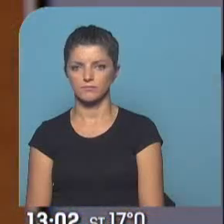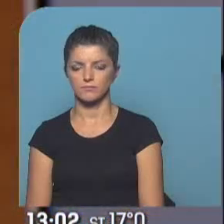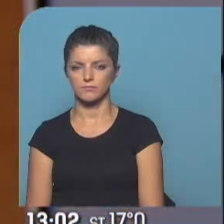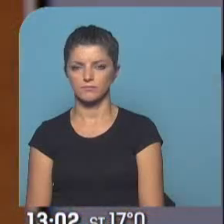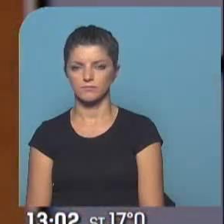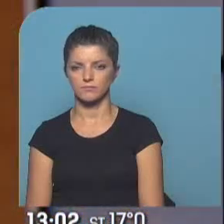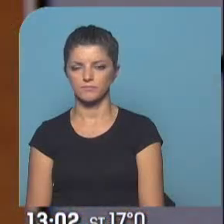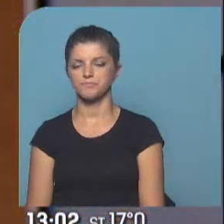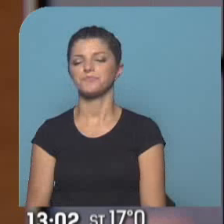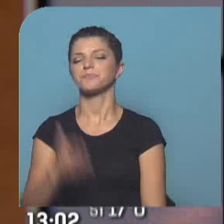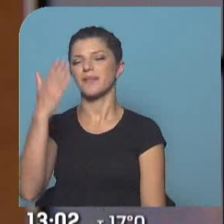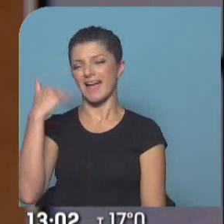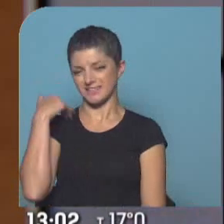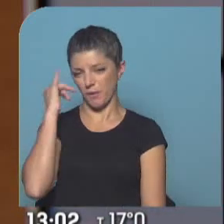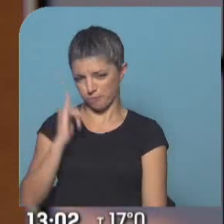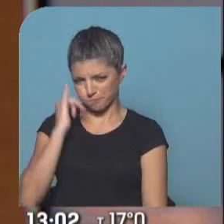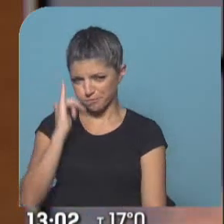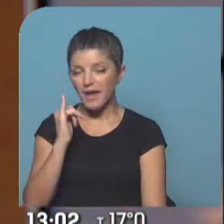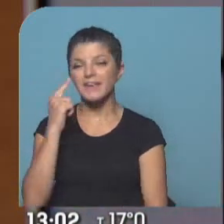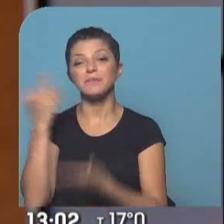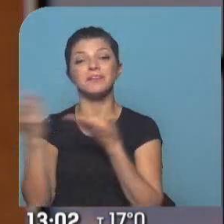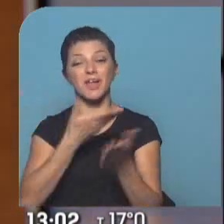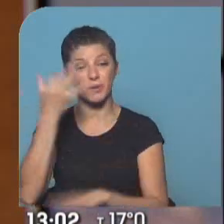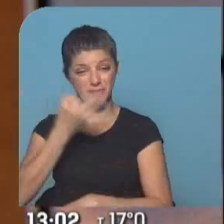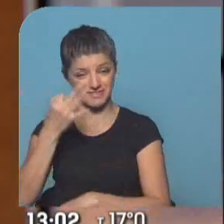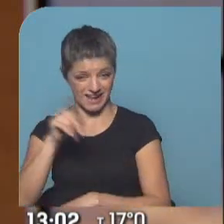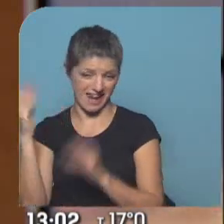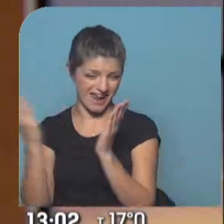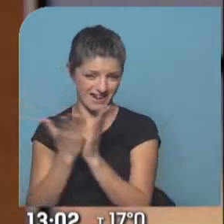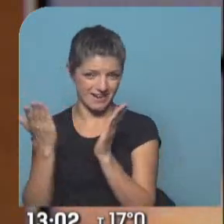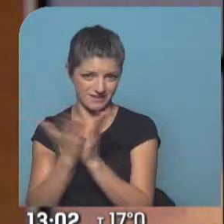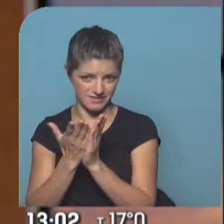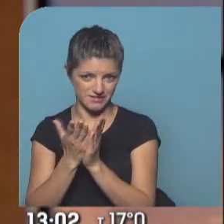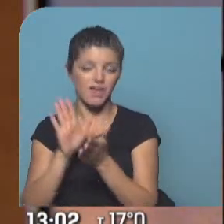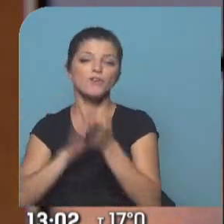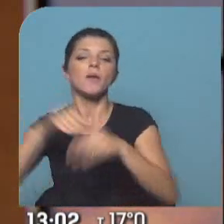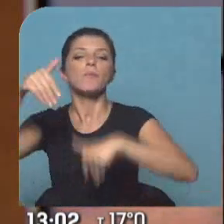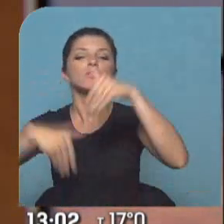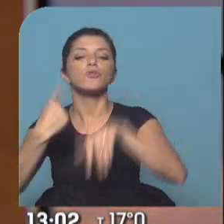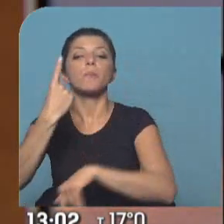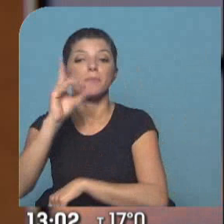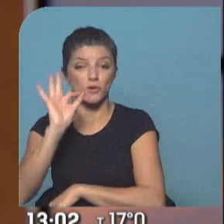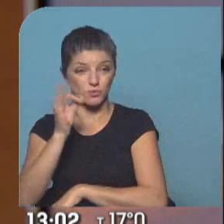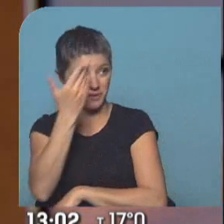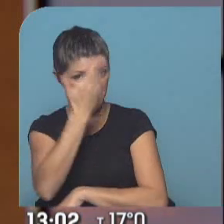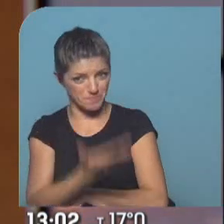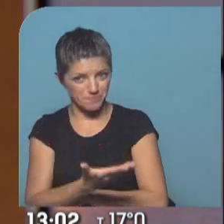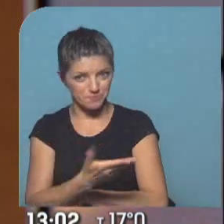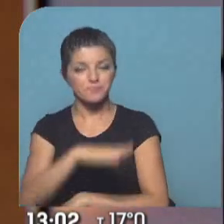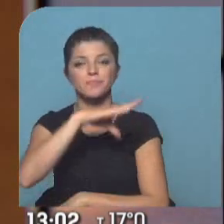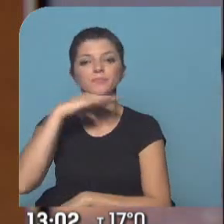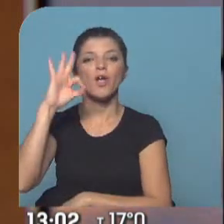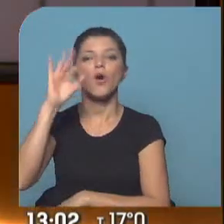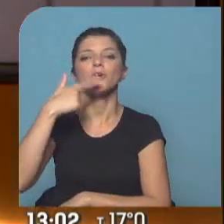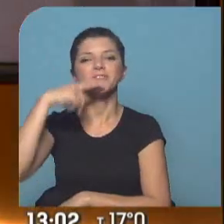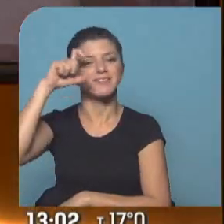Le anunciamos que teníamos un invitado especial para analizar el tema del referéndum del 1 de octubre en Cataluña y está con nosotros José Puigbo.